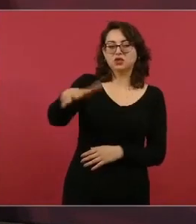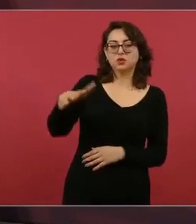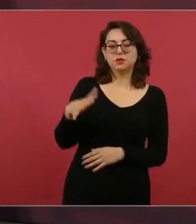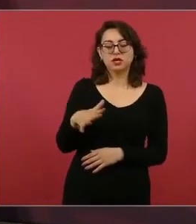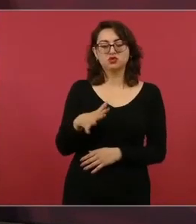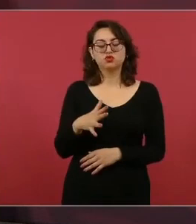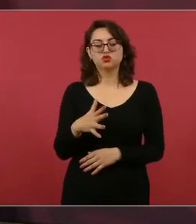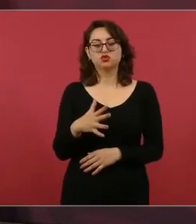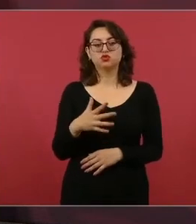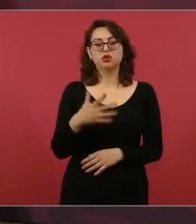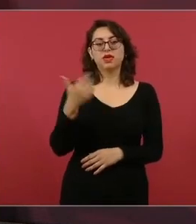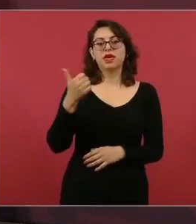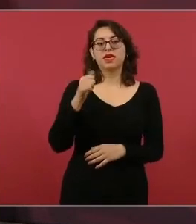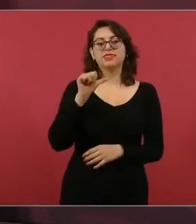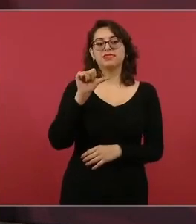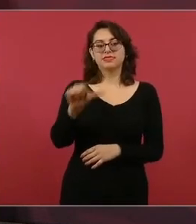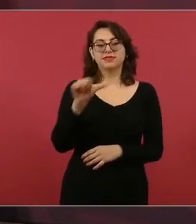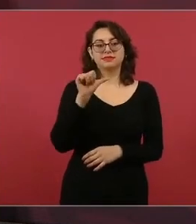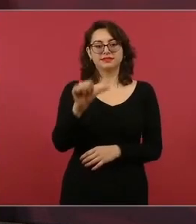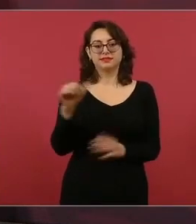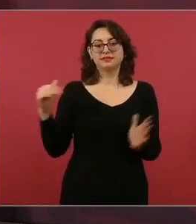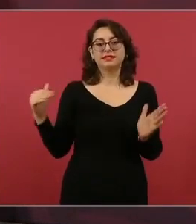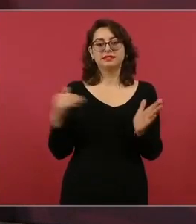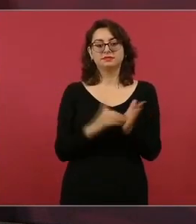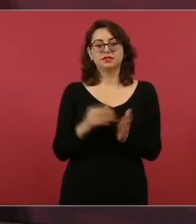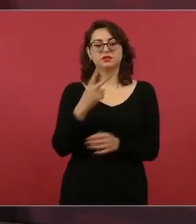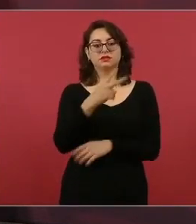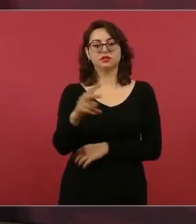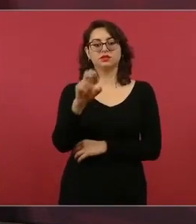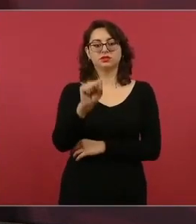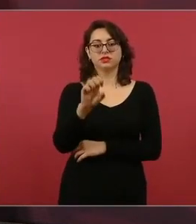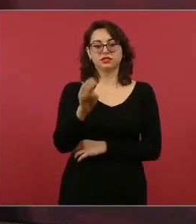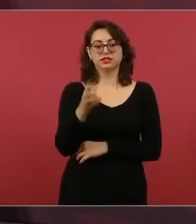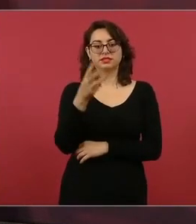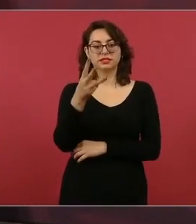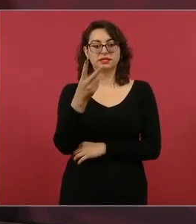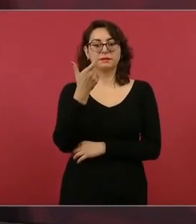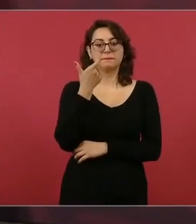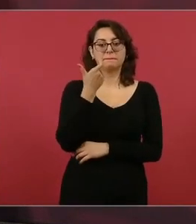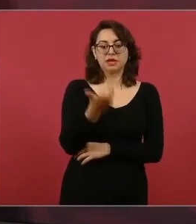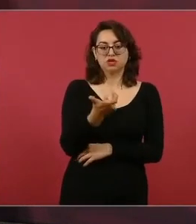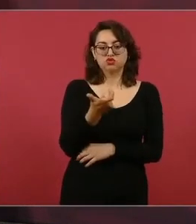16.263 pesos al mes promedio.